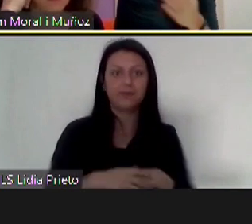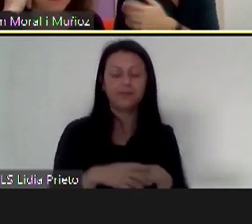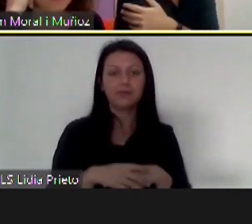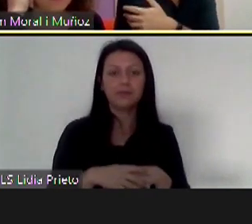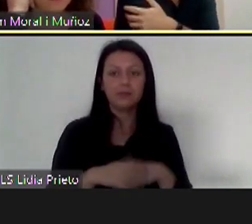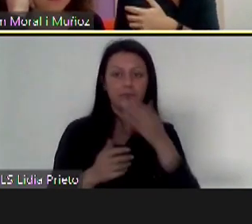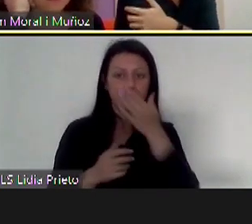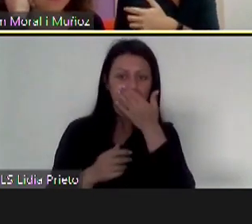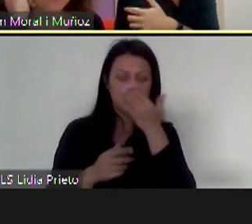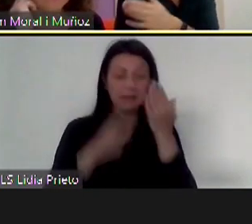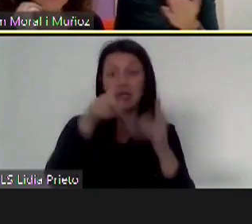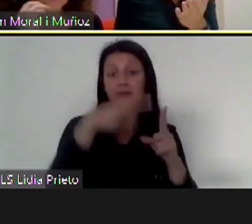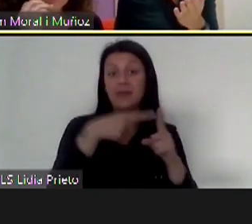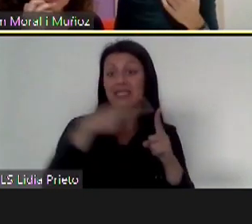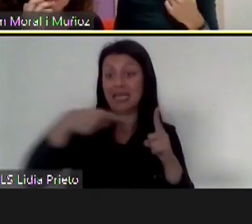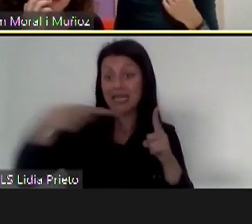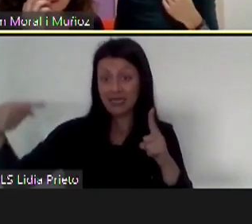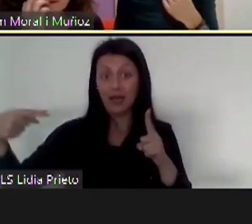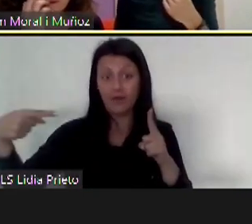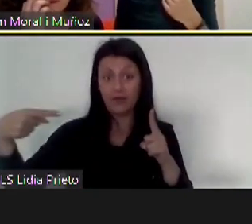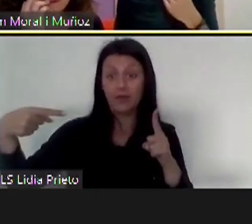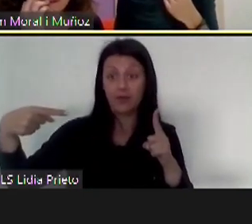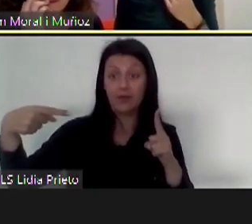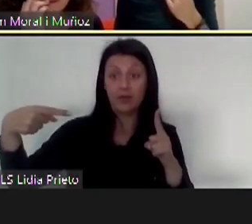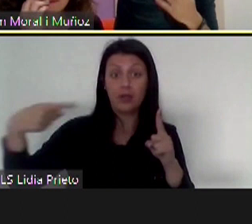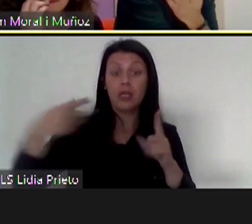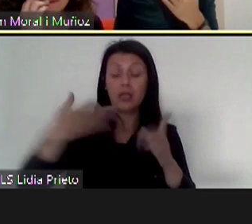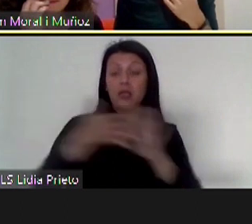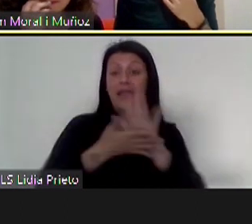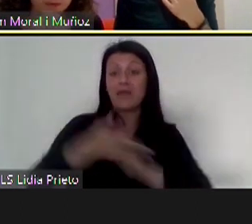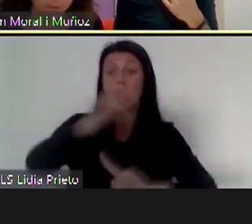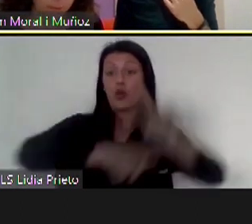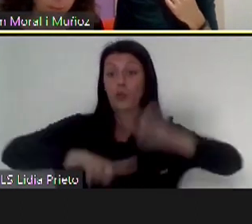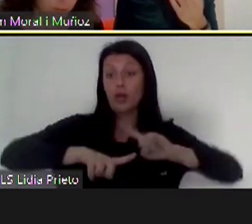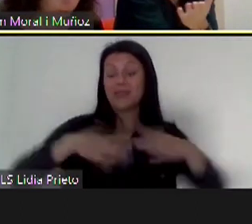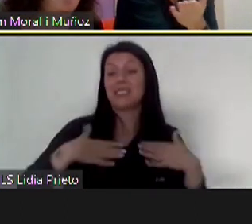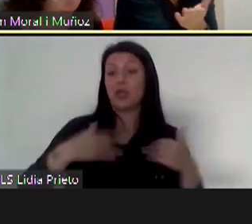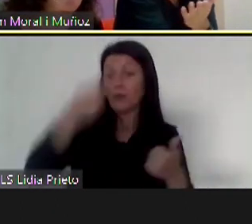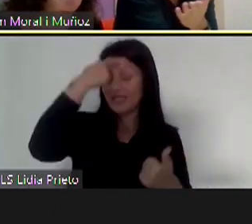Ahí podéis ver un gráfico de la prevalencia registrada de los problemas de salud mental más frecuentes,